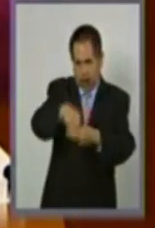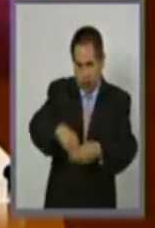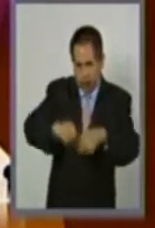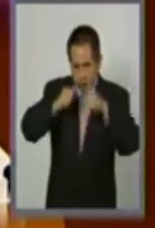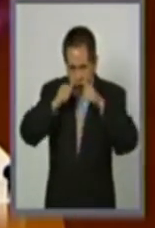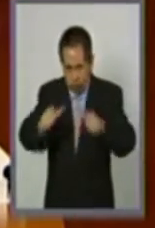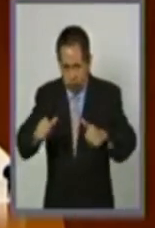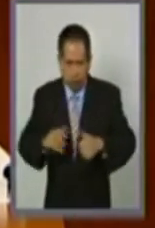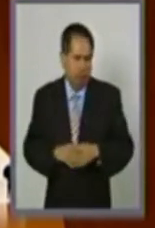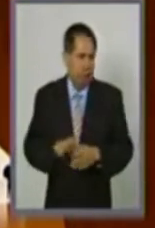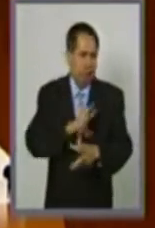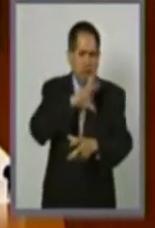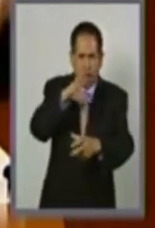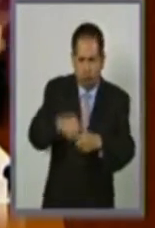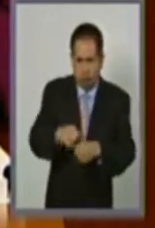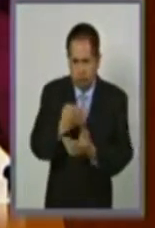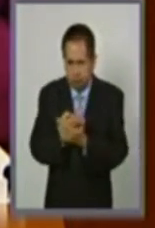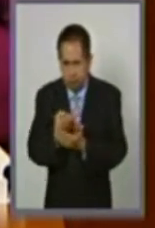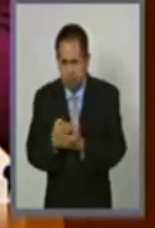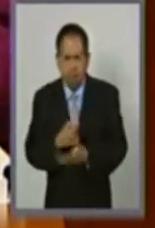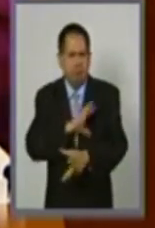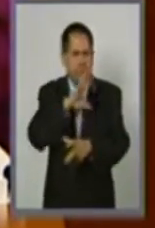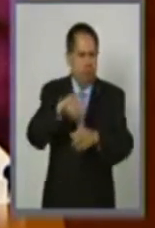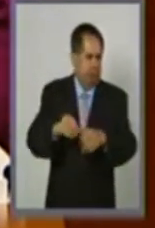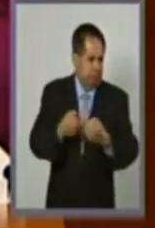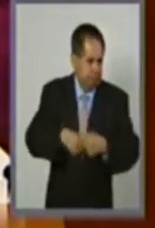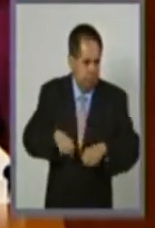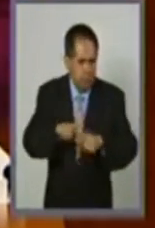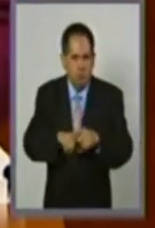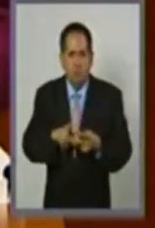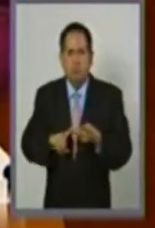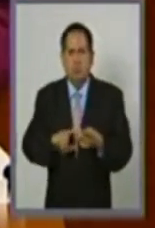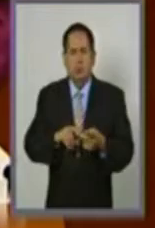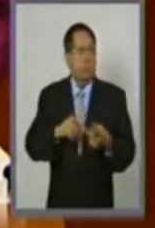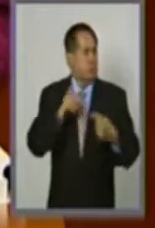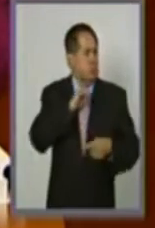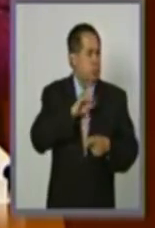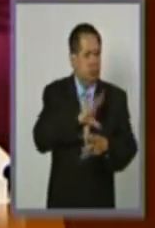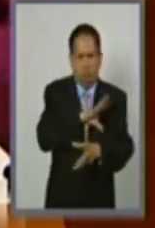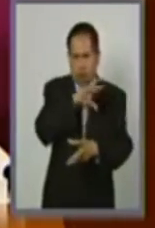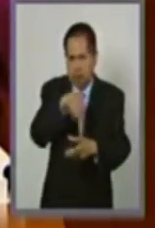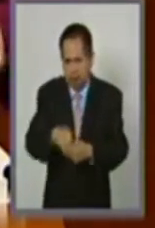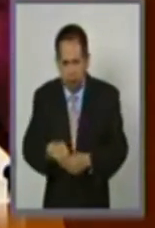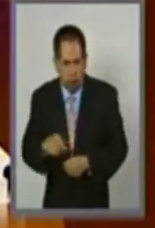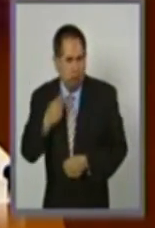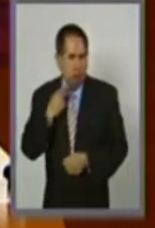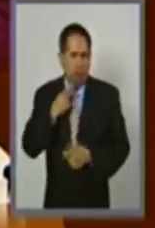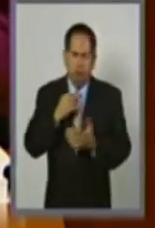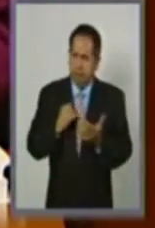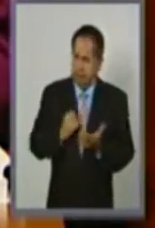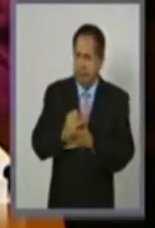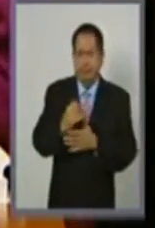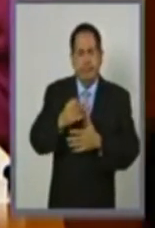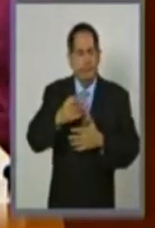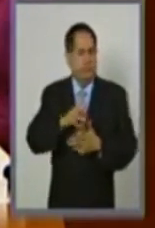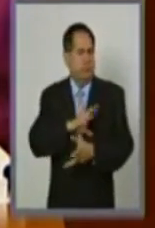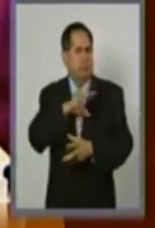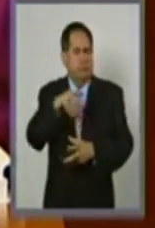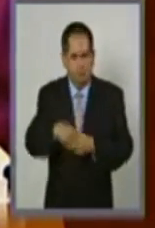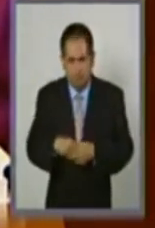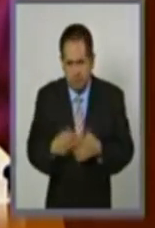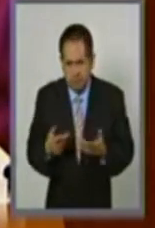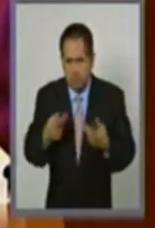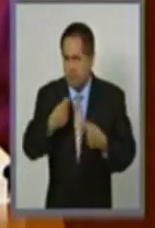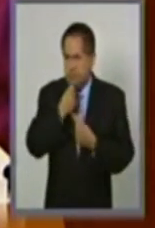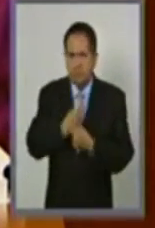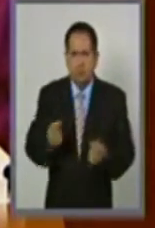la inclusión financiera, la inclusión social, la inclusión de las mujeres a la vida política, a las decisiones, la inclusión de